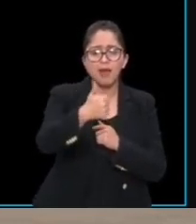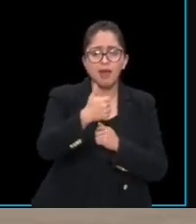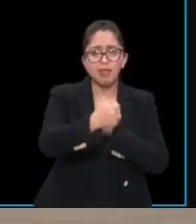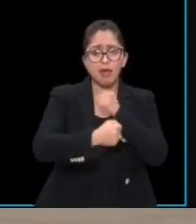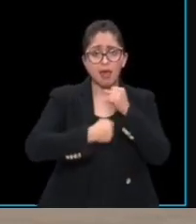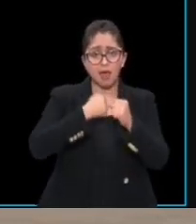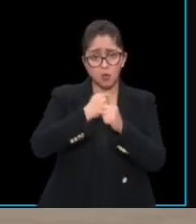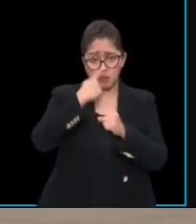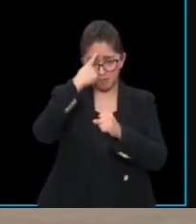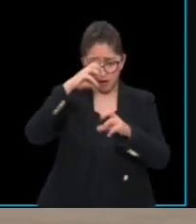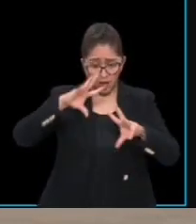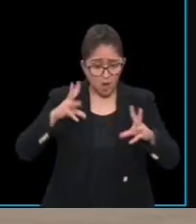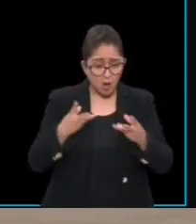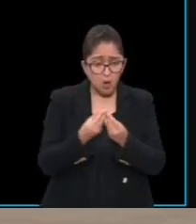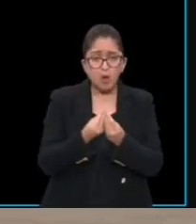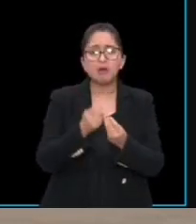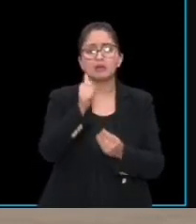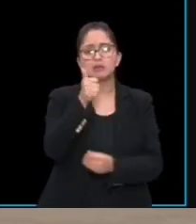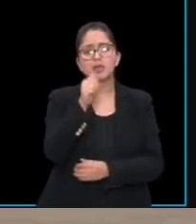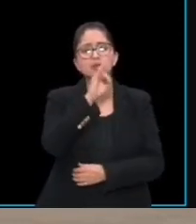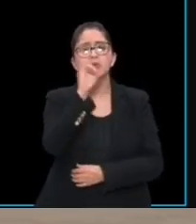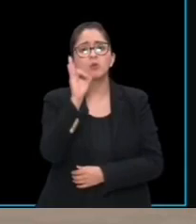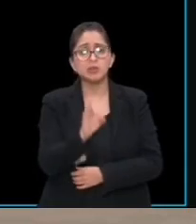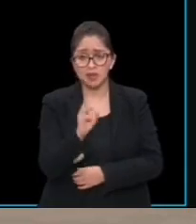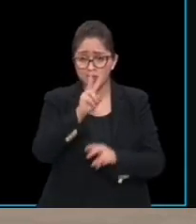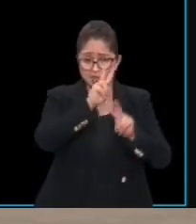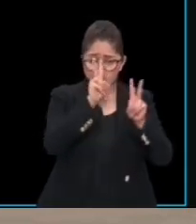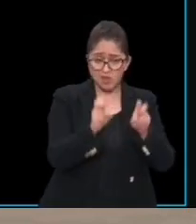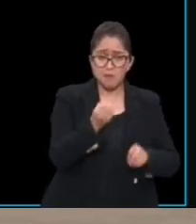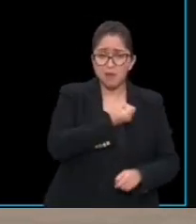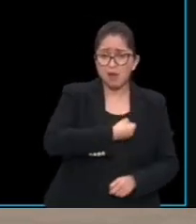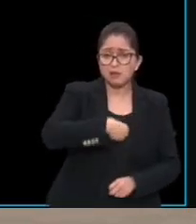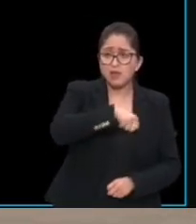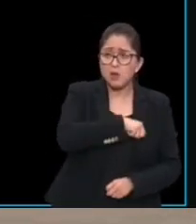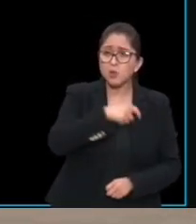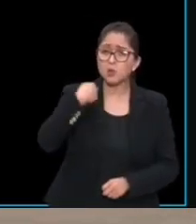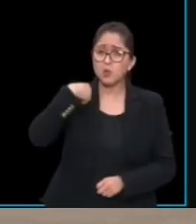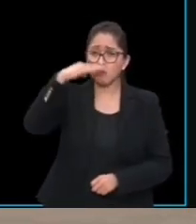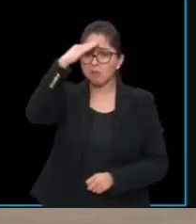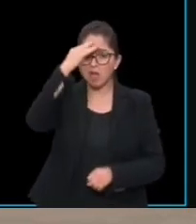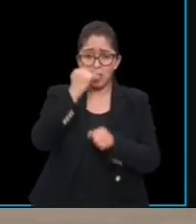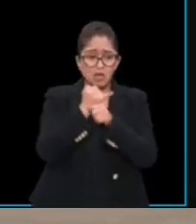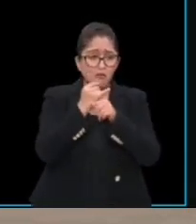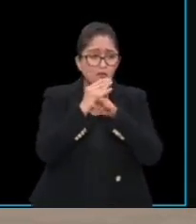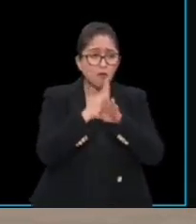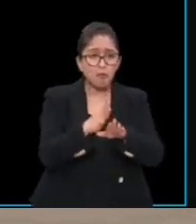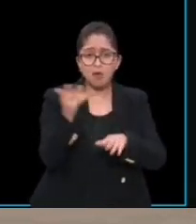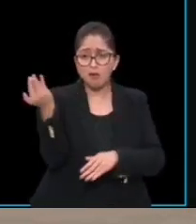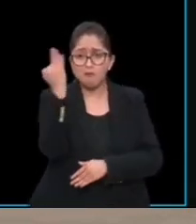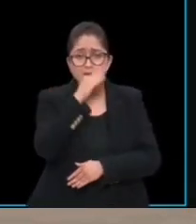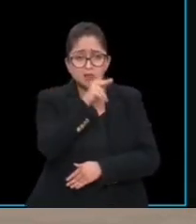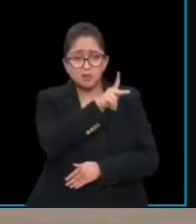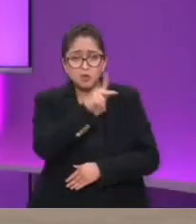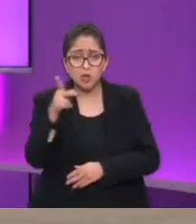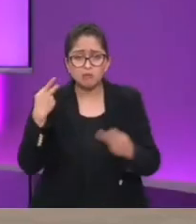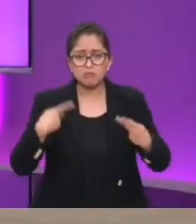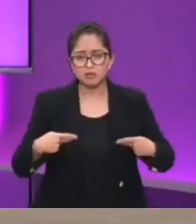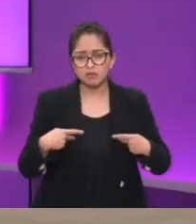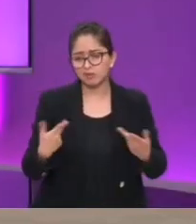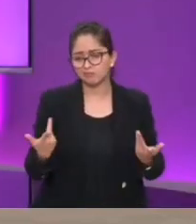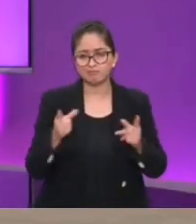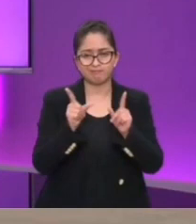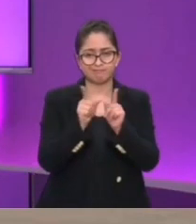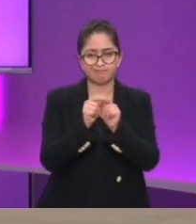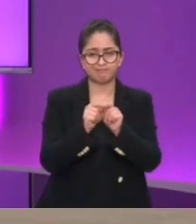el 6%. Creo que el tema de salud no puede estar dando datos falsos a los ciudadanos. Es cuanto. Gracias,